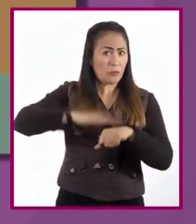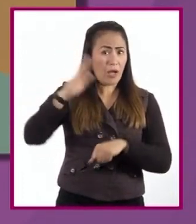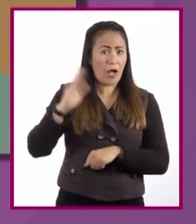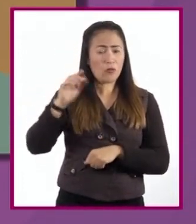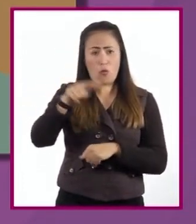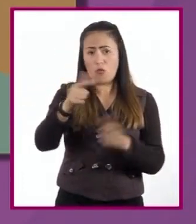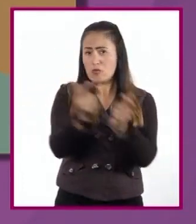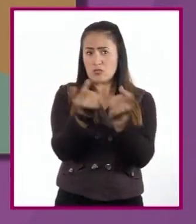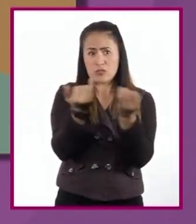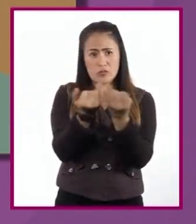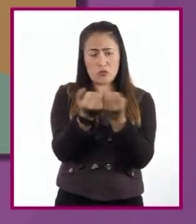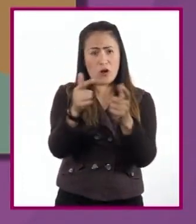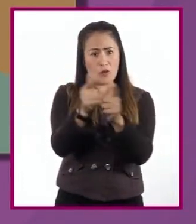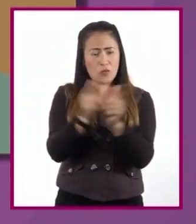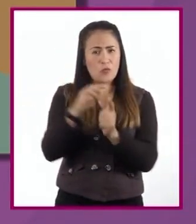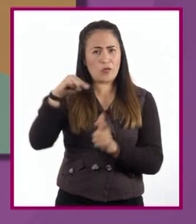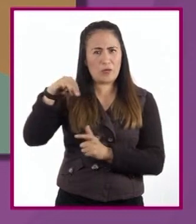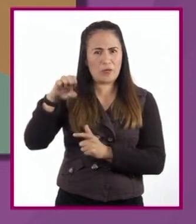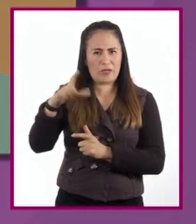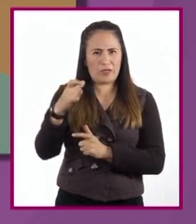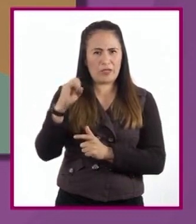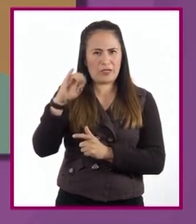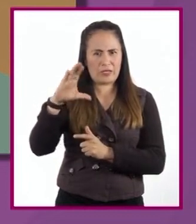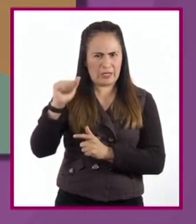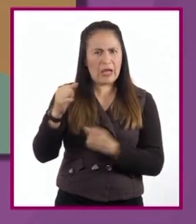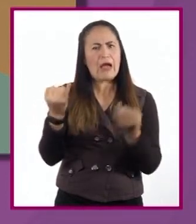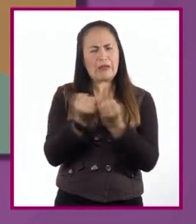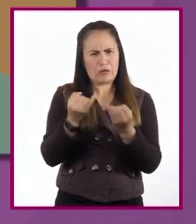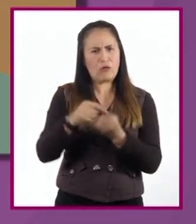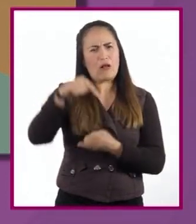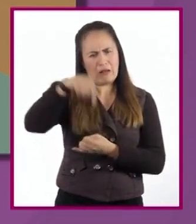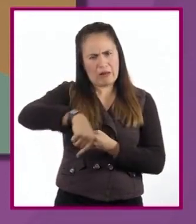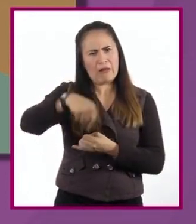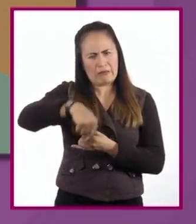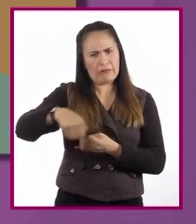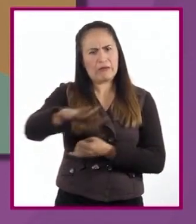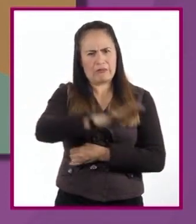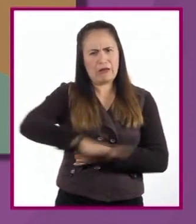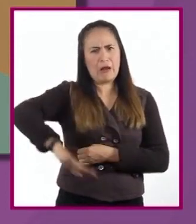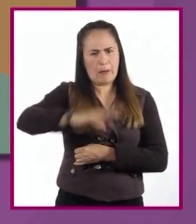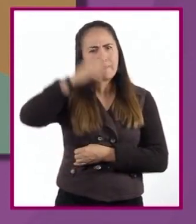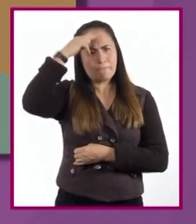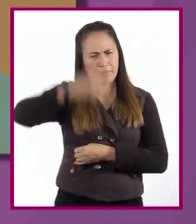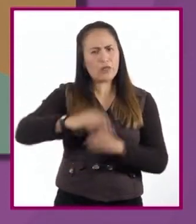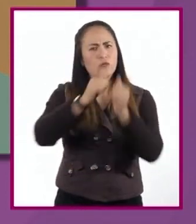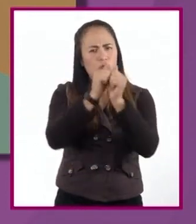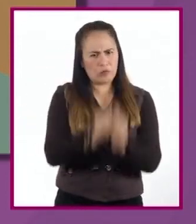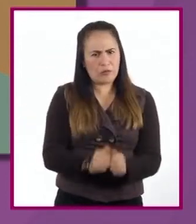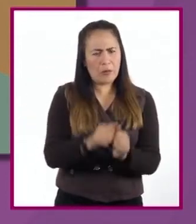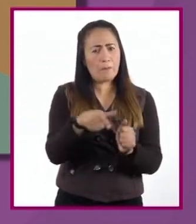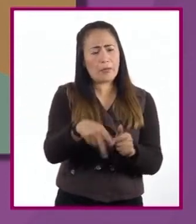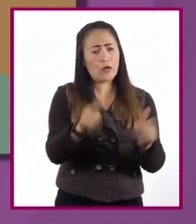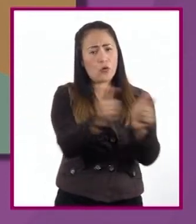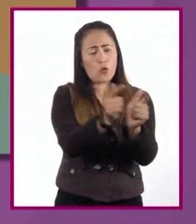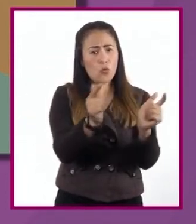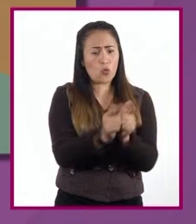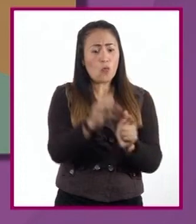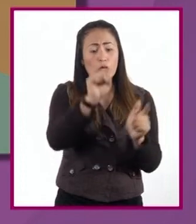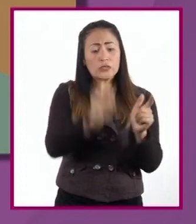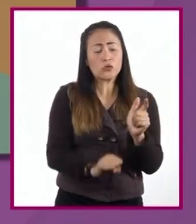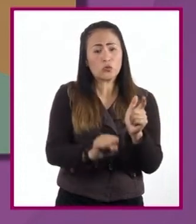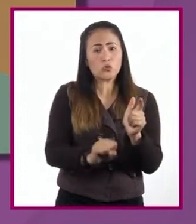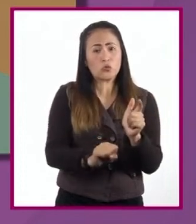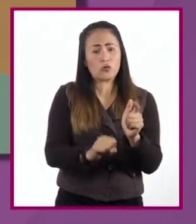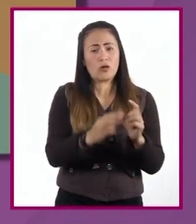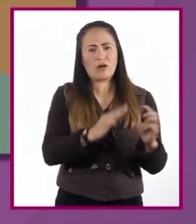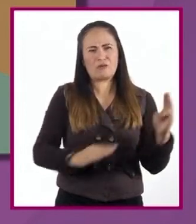mexicas. Lo que pasa es que también se asentaron en el Valle de México, aunque los cuicuilcas pues más al sur, a las faldas